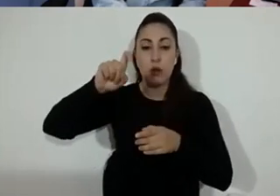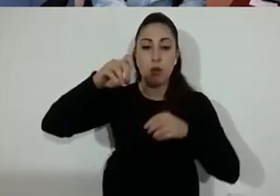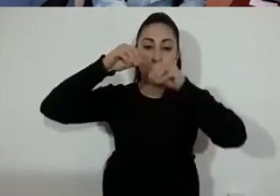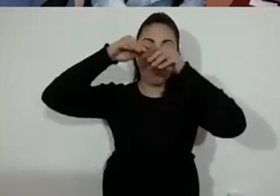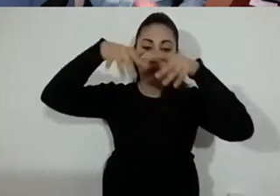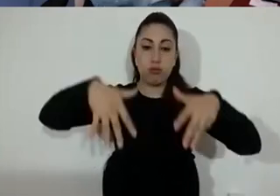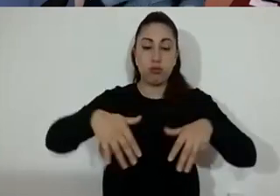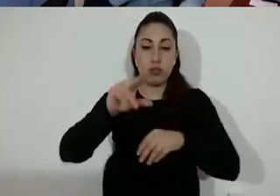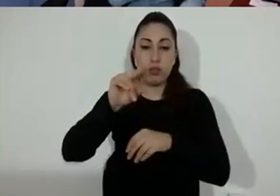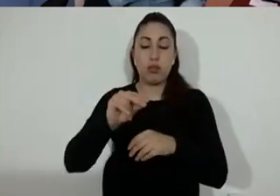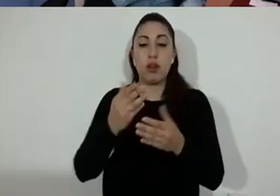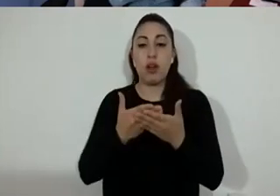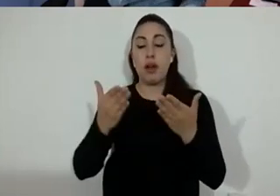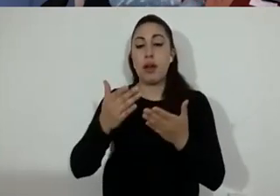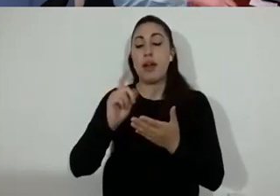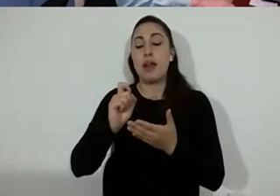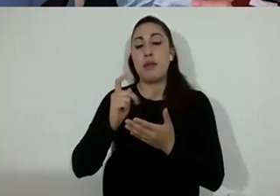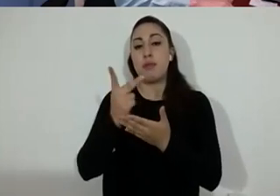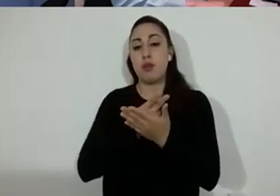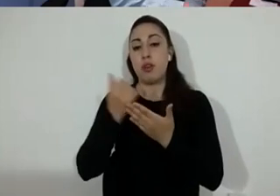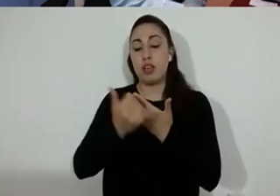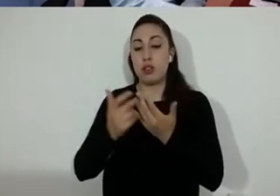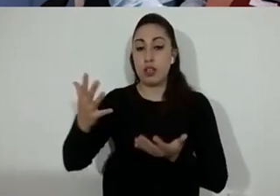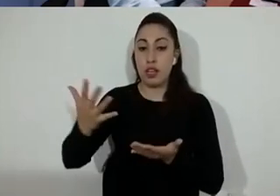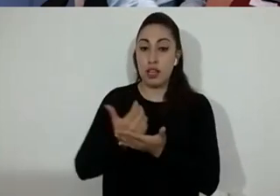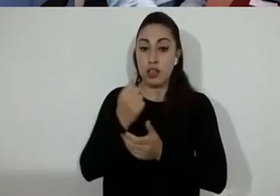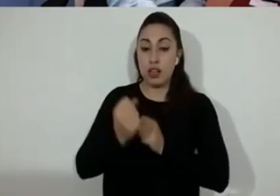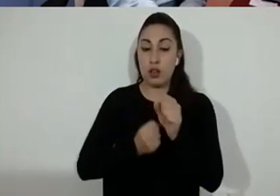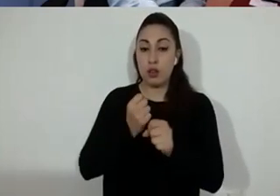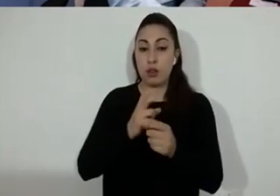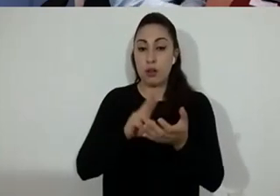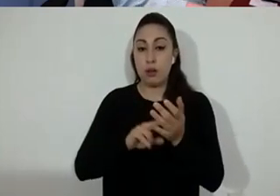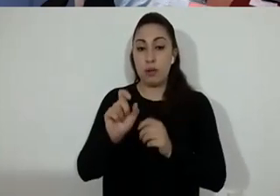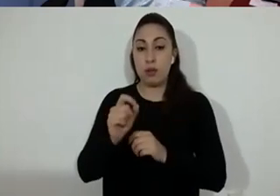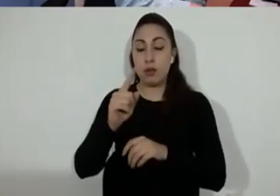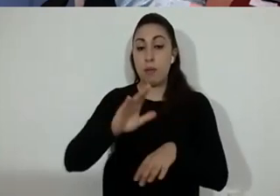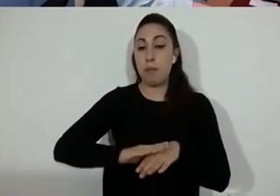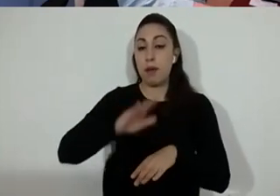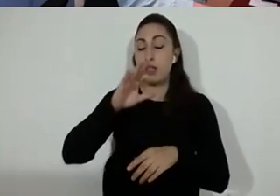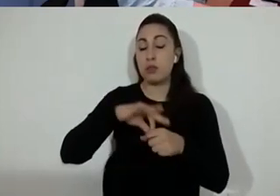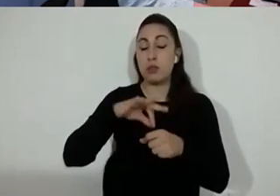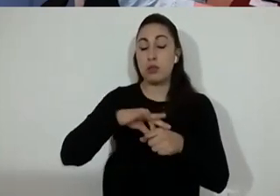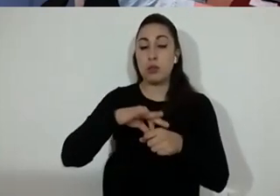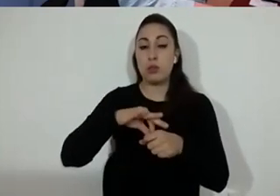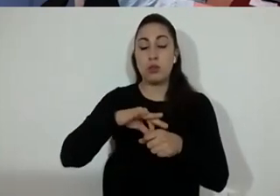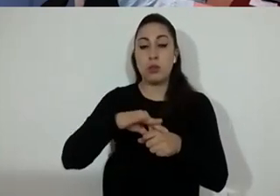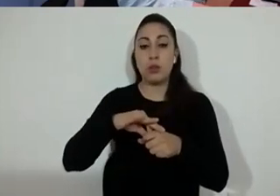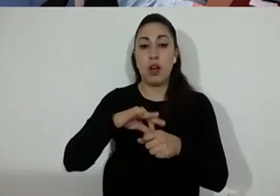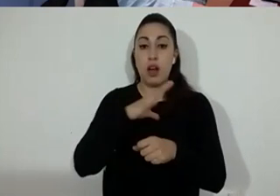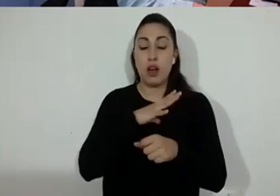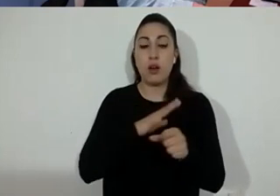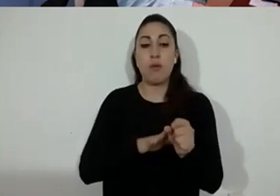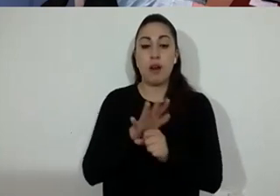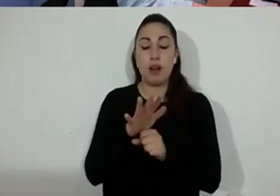de la consulta del presupuesto participativo 2021, destacan que los que obtuvieron mayor número de opiniones